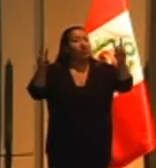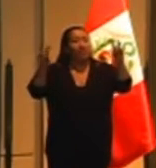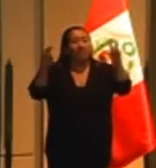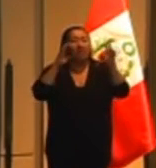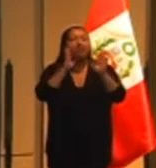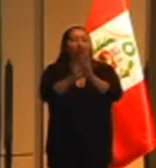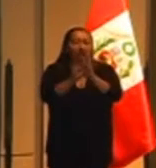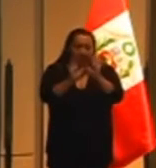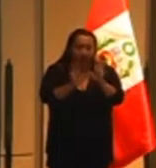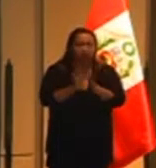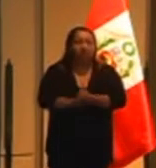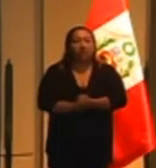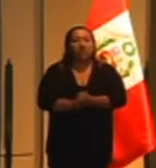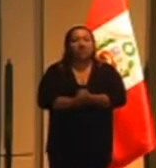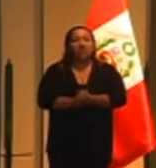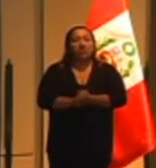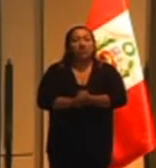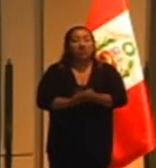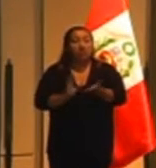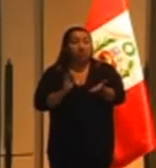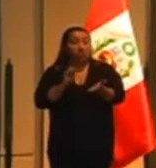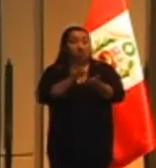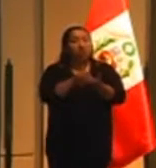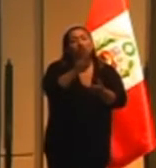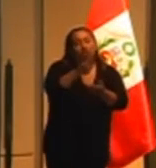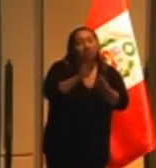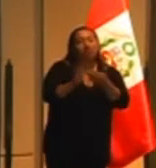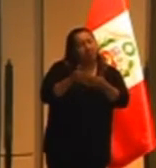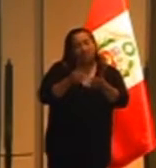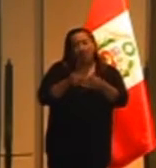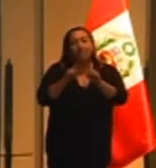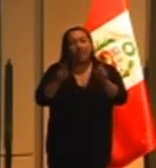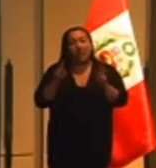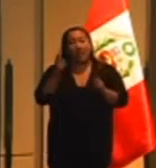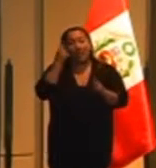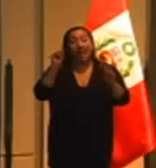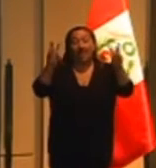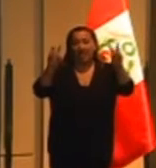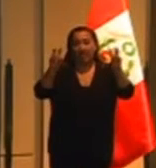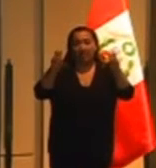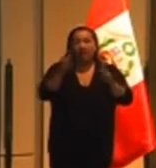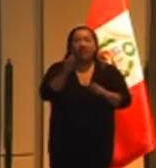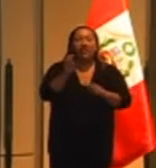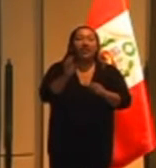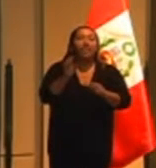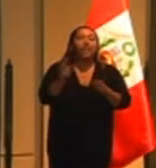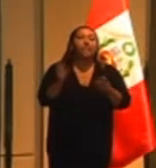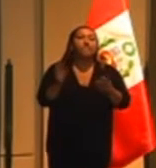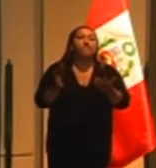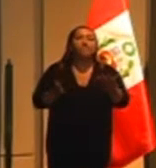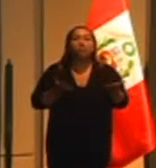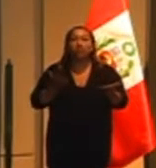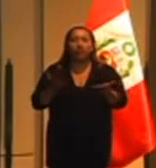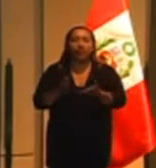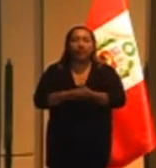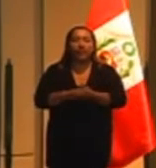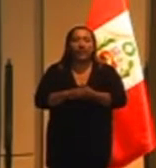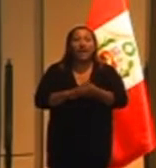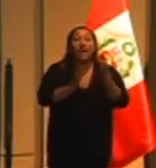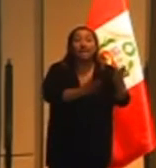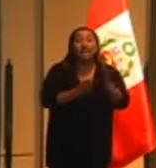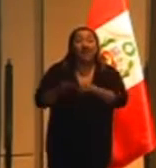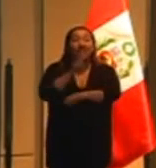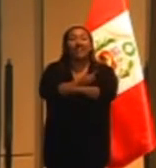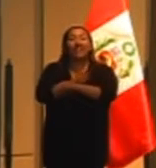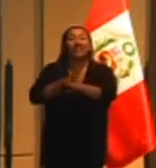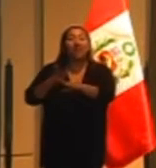Por ejemplo, acá hemos puesto dos, pero podemos decir que para temas de el plan de desarrollo